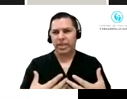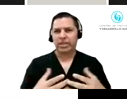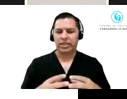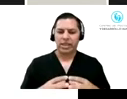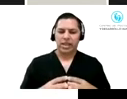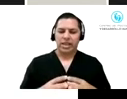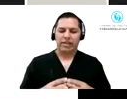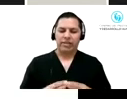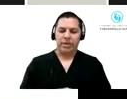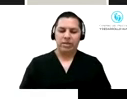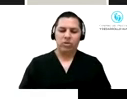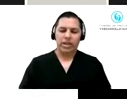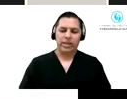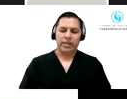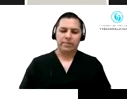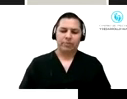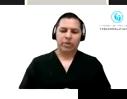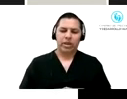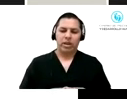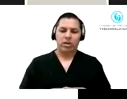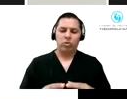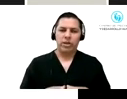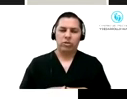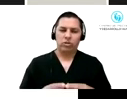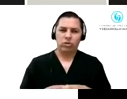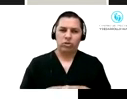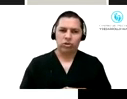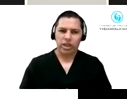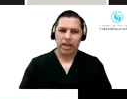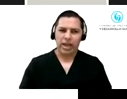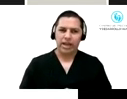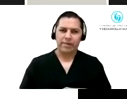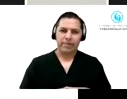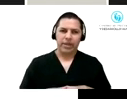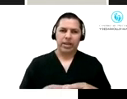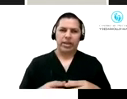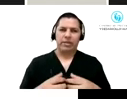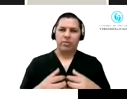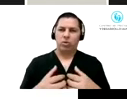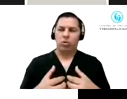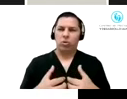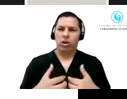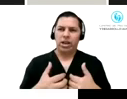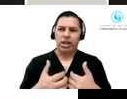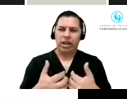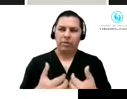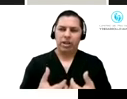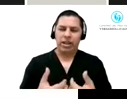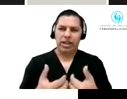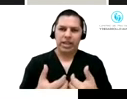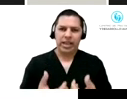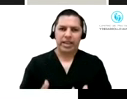teorías feministas, el feminismo es un movimiento social que procura